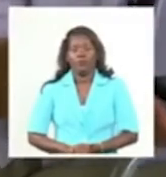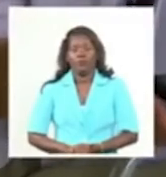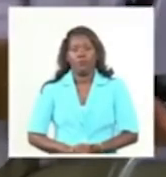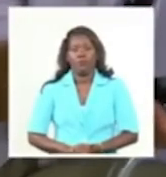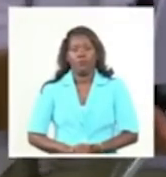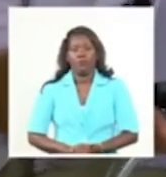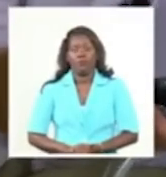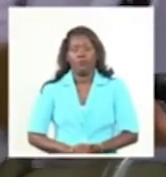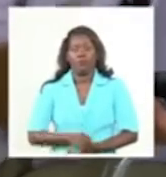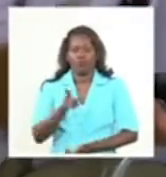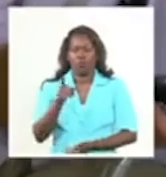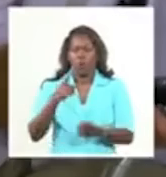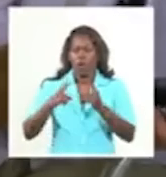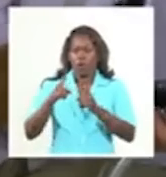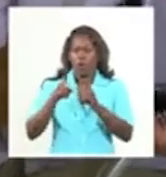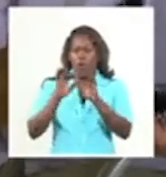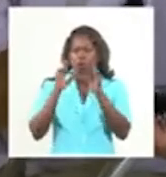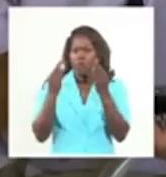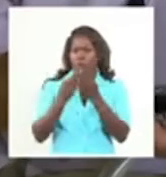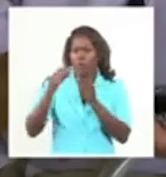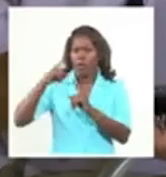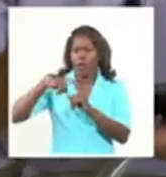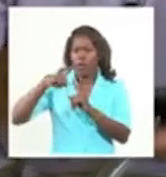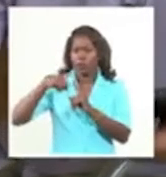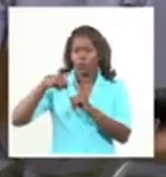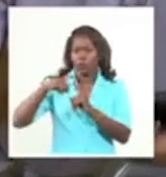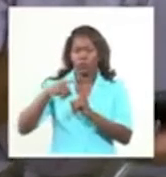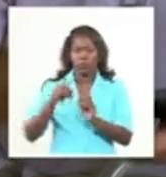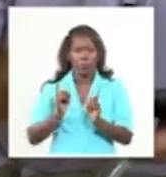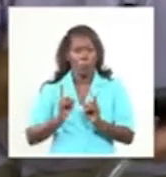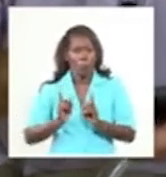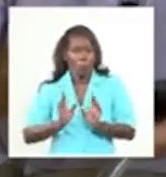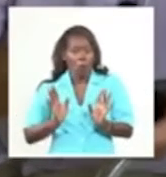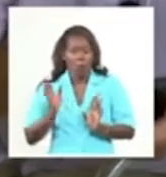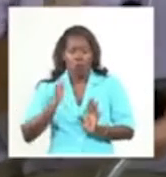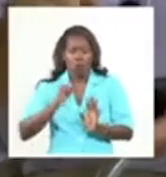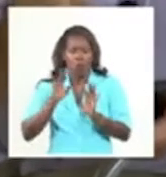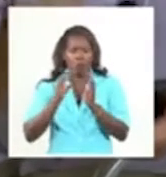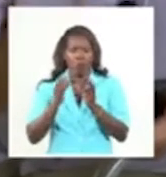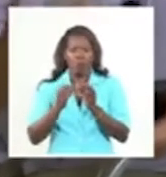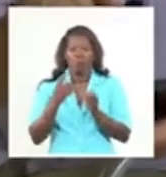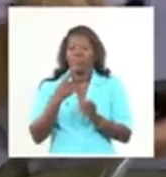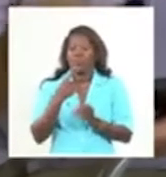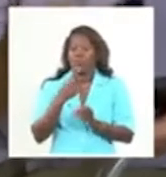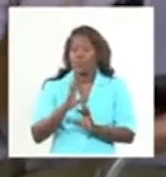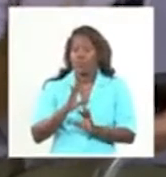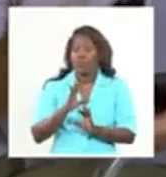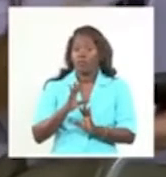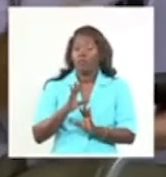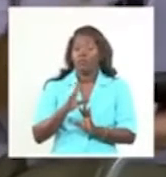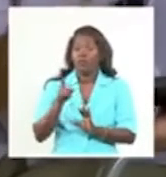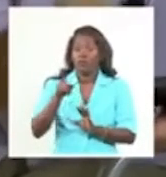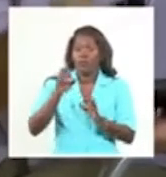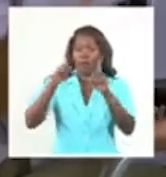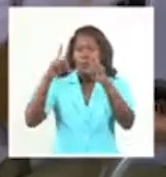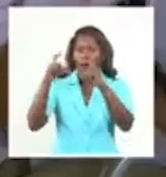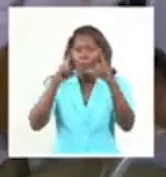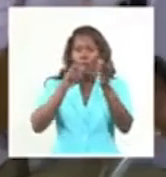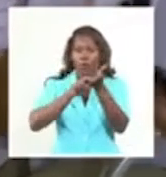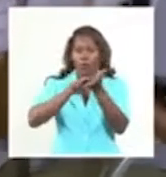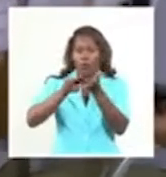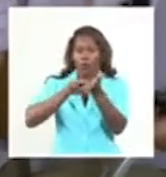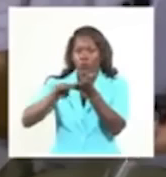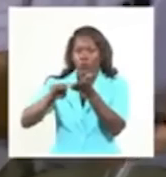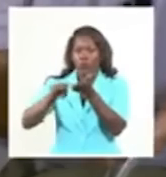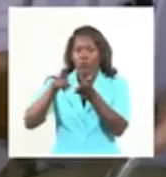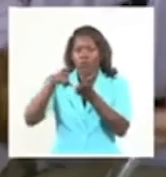De una manera educada, de una manera bella. Todo lo que han hecho y todo lo que tiene que hacer. Oye, Pedro, ¿tú sabes que tú tienes familia en las Turas, no? No, no, no, mamá, yo nunca he ido a las Turas. Mamá, en la vida. Bueno, dice Yamila que la foto que tú le mandaste, ¿dónde las Turas? No.